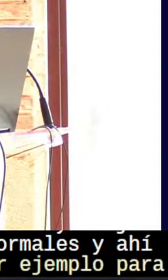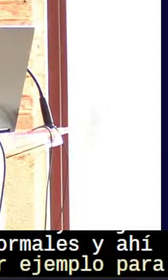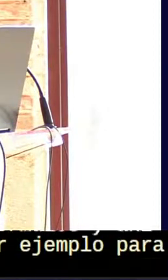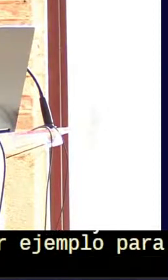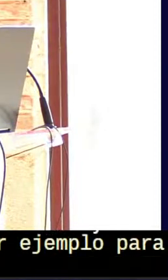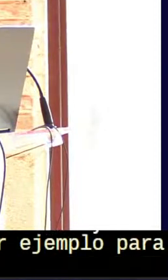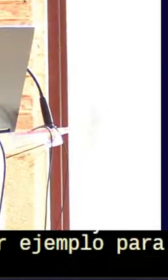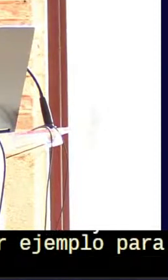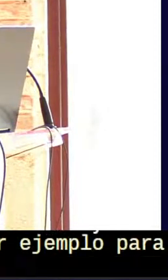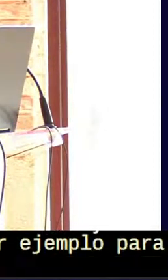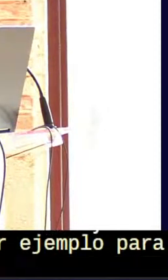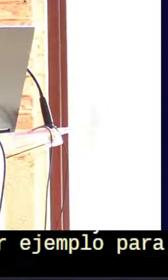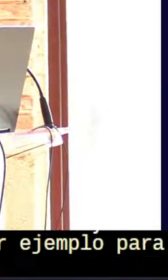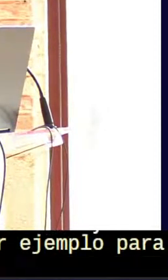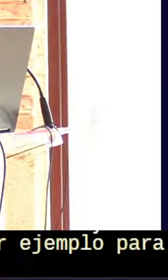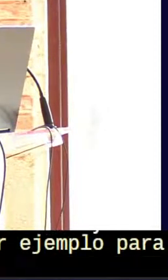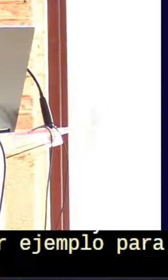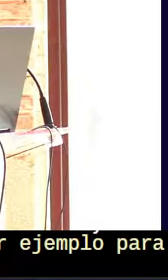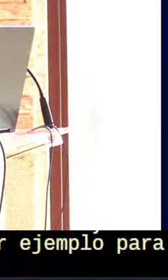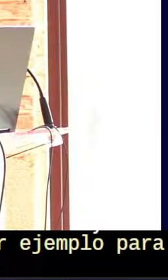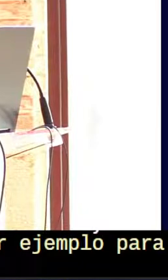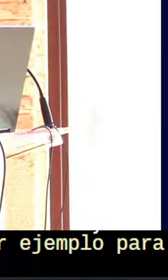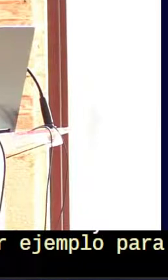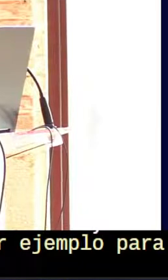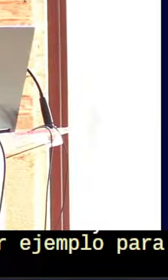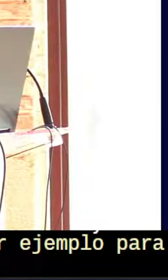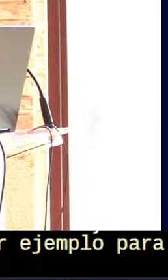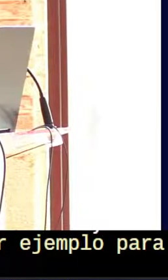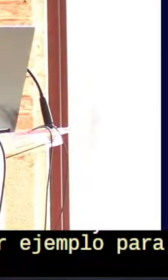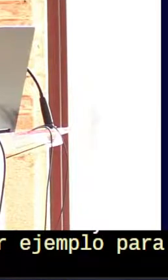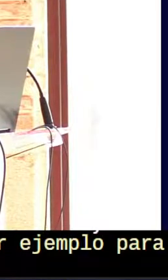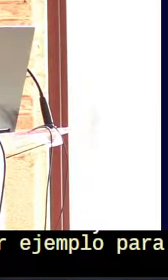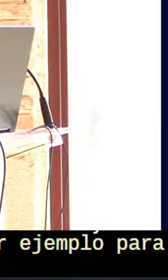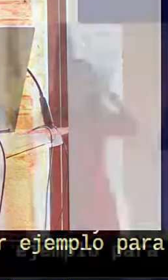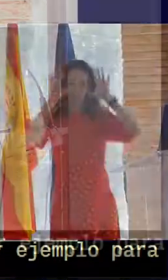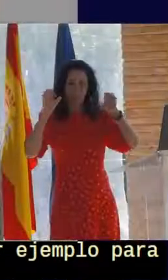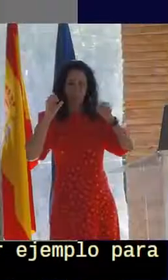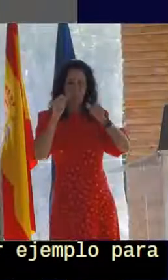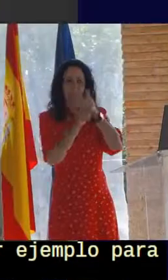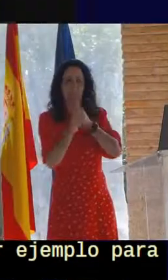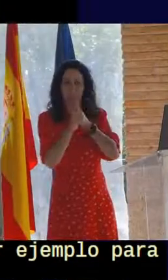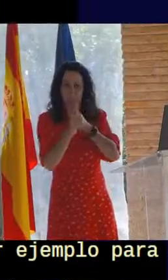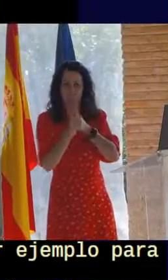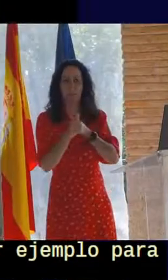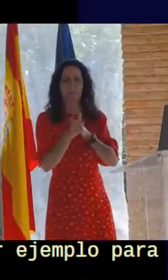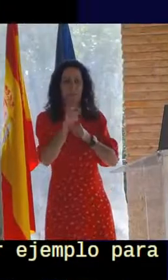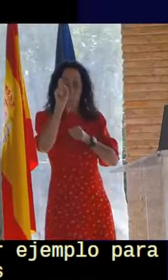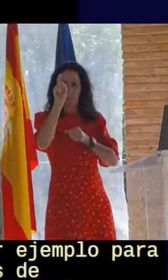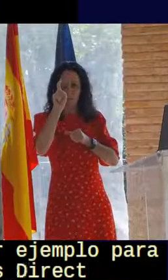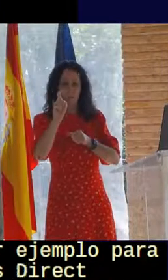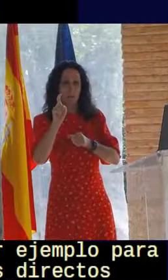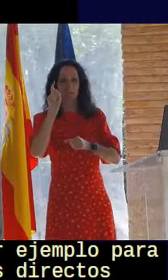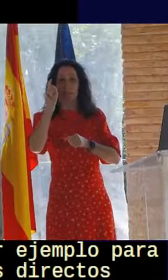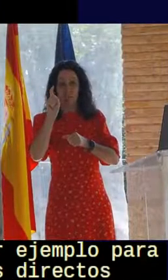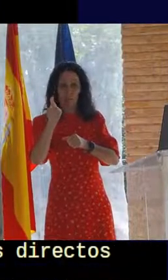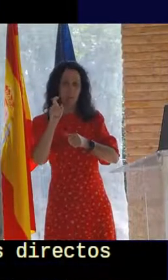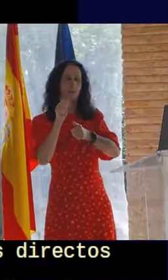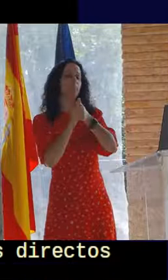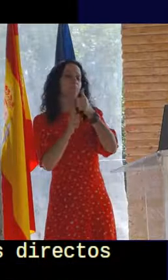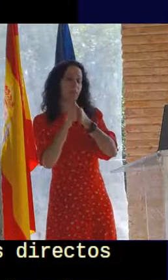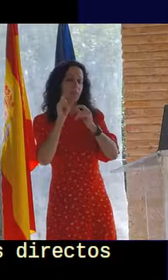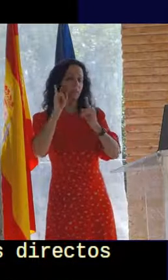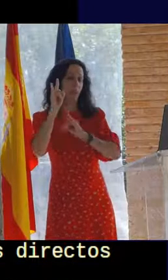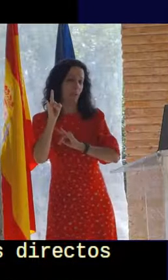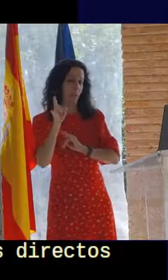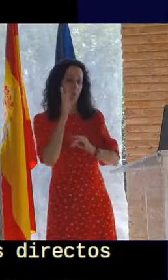la de violencia 016 091 que tiene Son son contactos directos accesos directos a